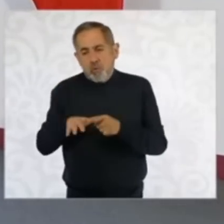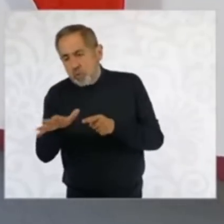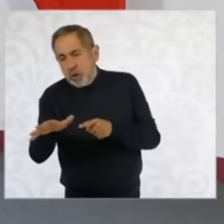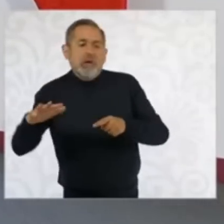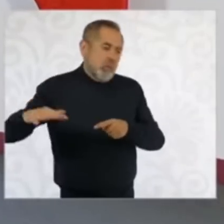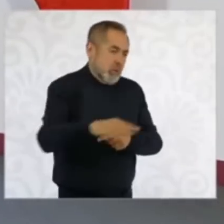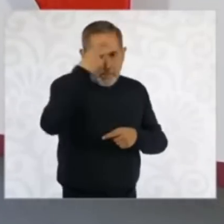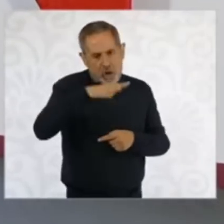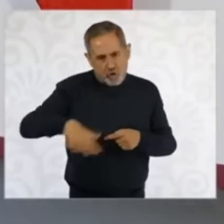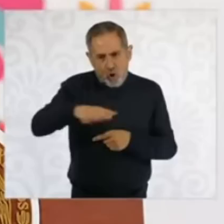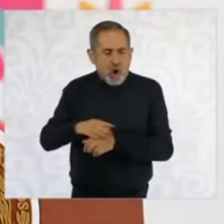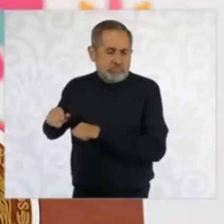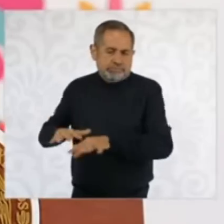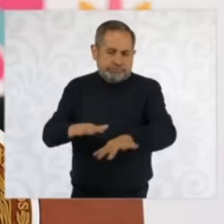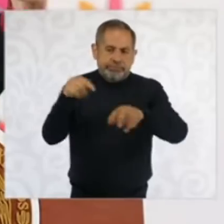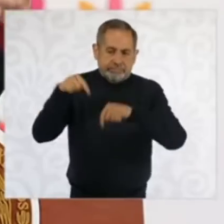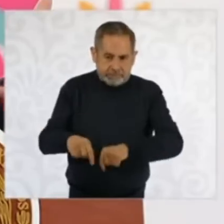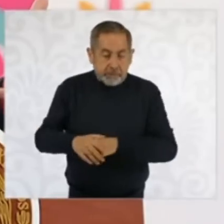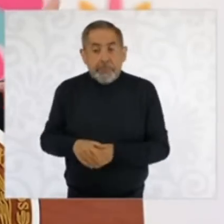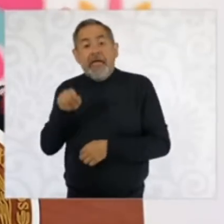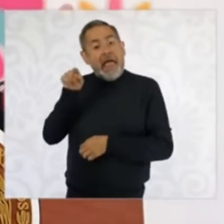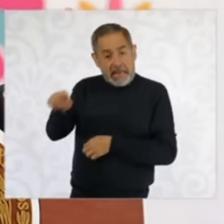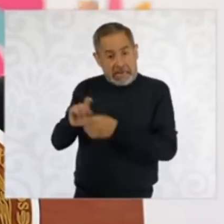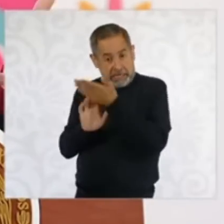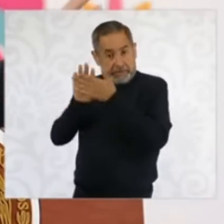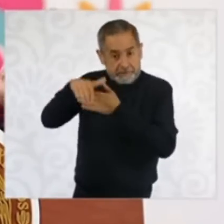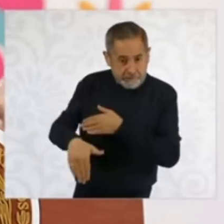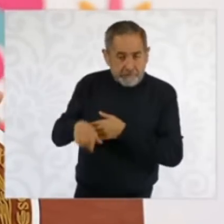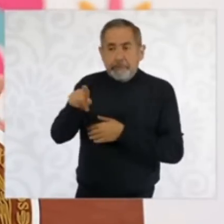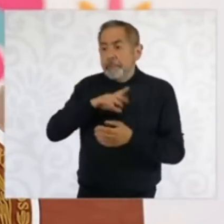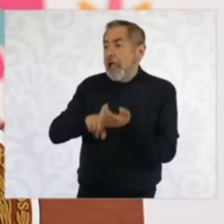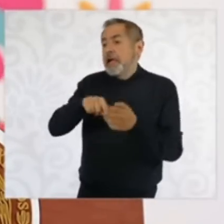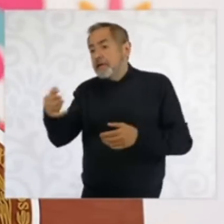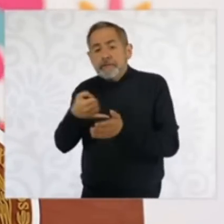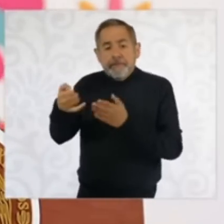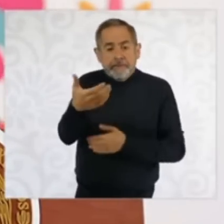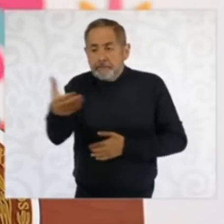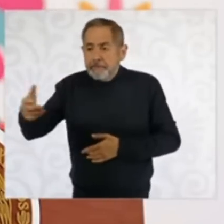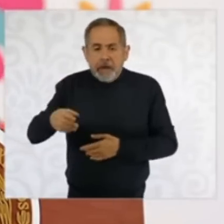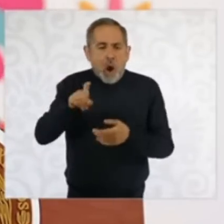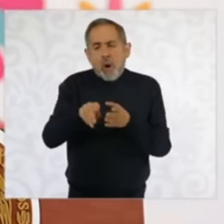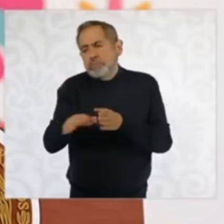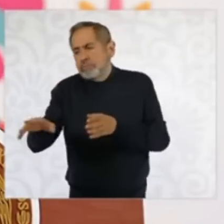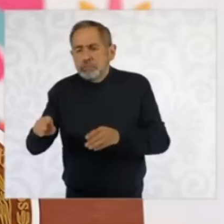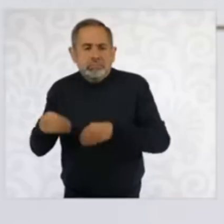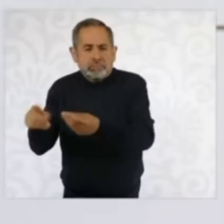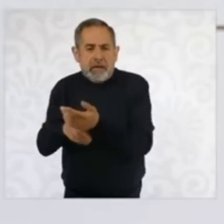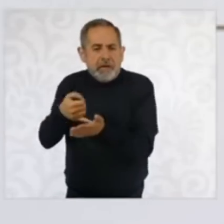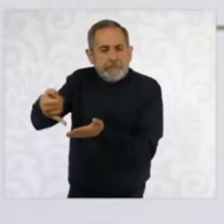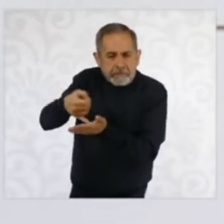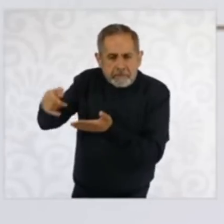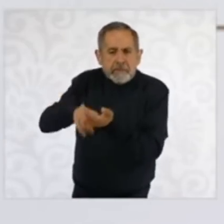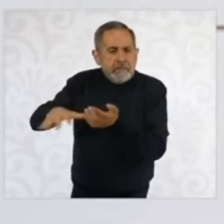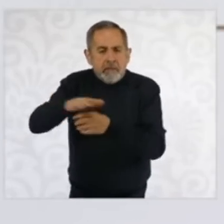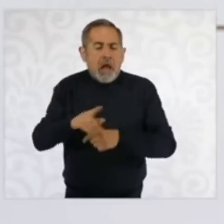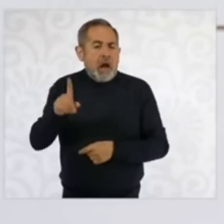México. En la presa del Bosque hay agricultores que toman agua de la presa para la siembra de aguacate